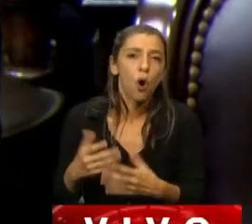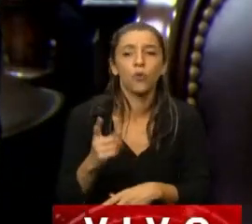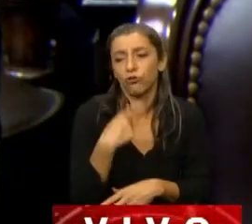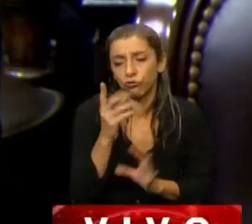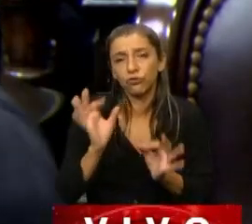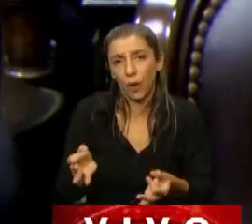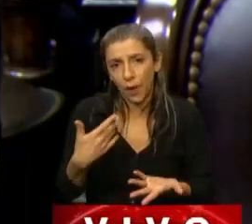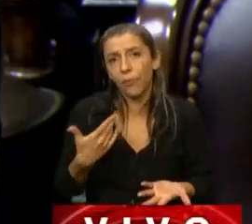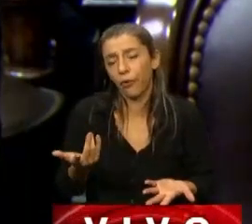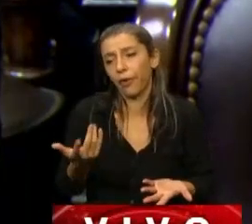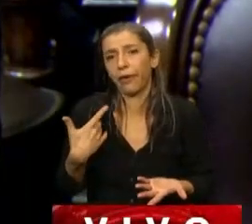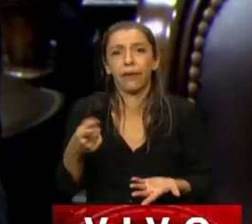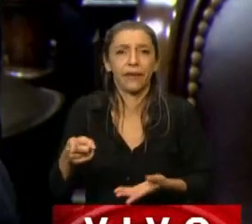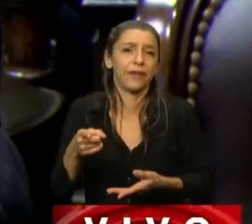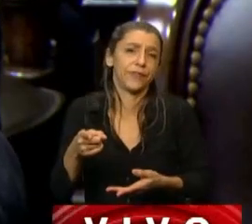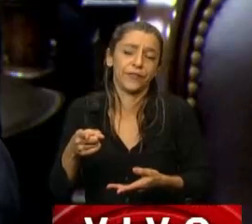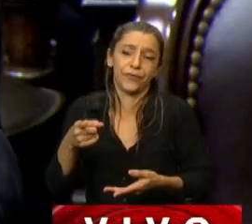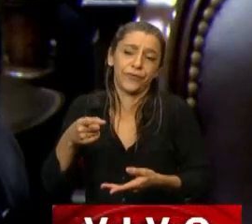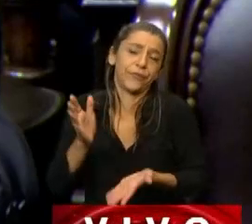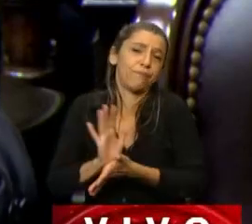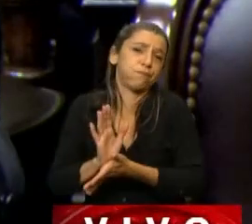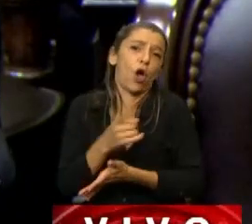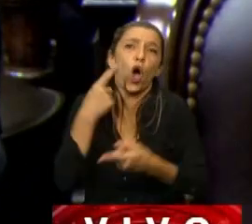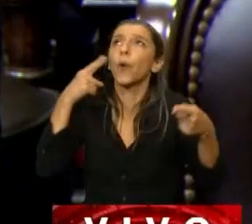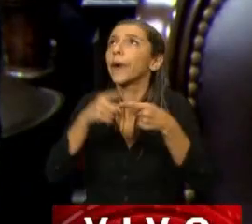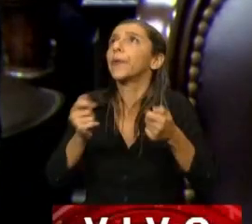debate, que no actuamos para que ese sea el desenlace en el día de hoy.